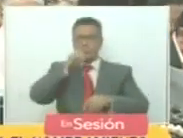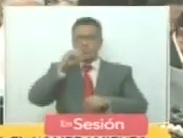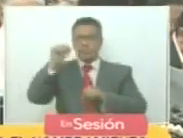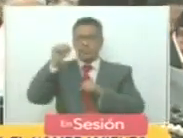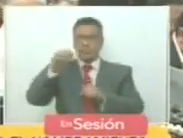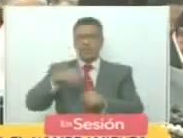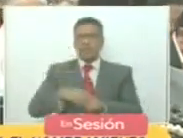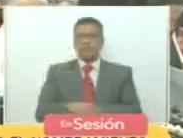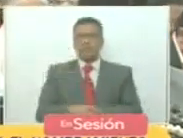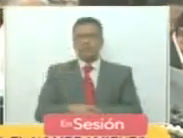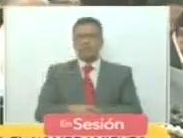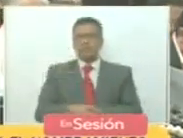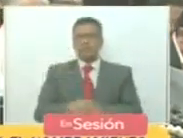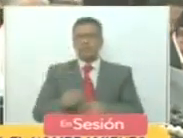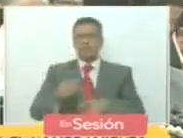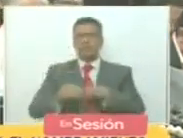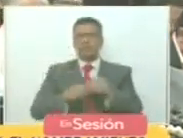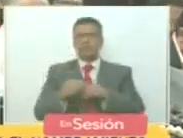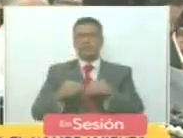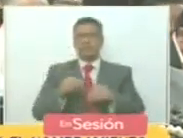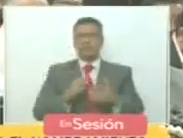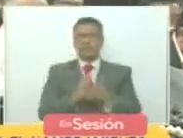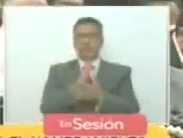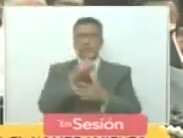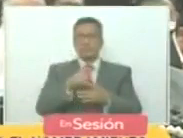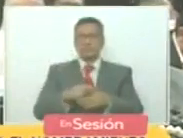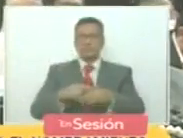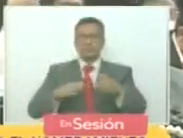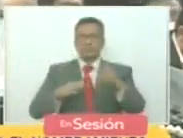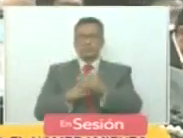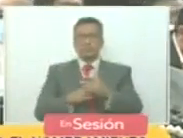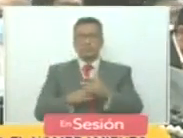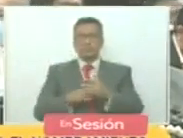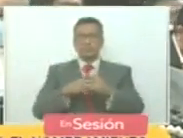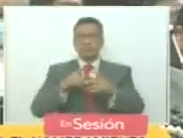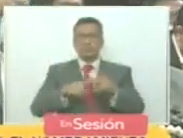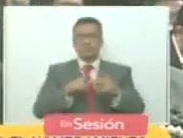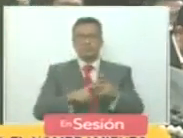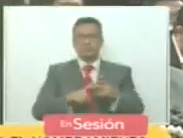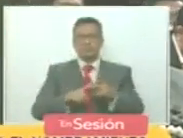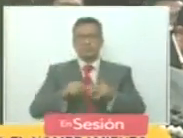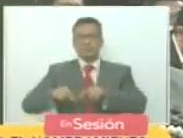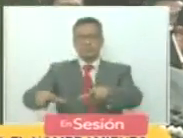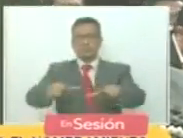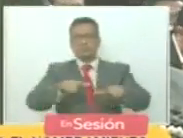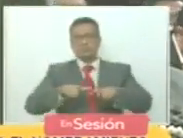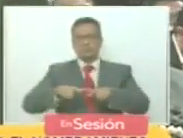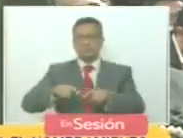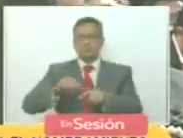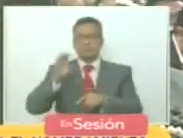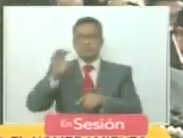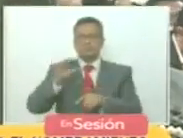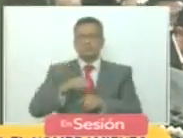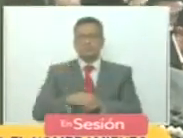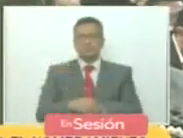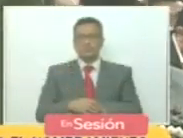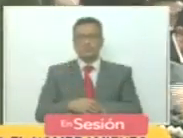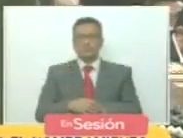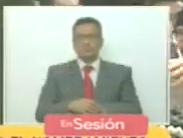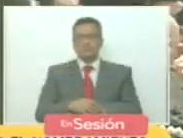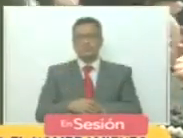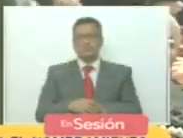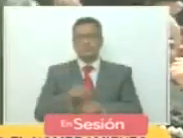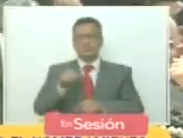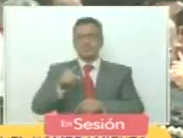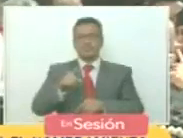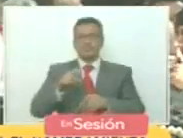Maduro, estamos rompiendo el cerco diplomático que se había tendido sobre nuestro país. Y en este